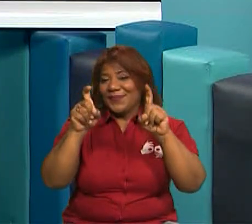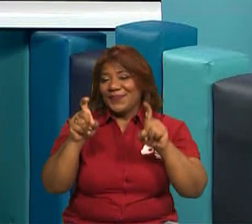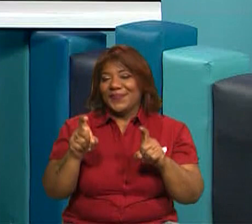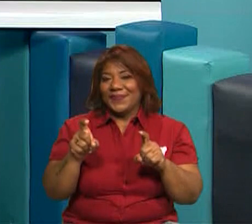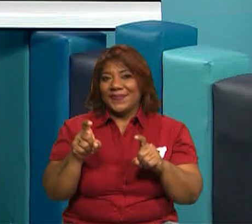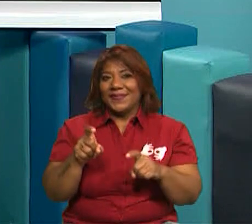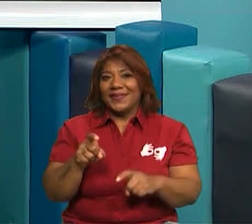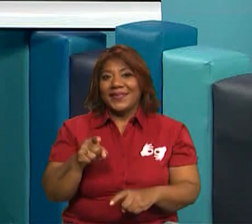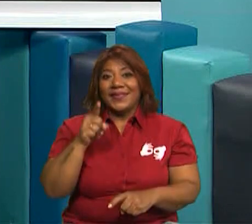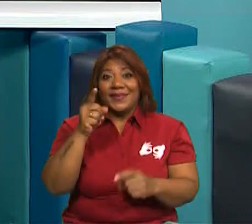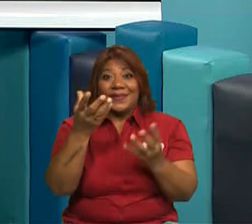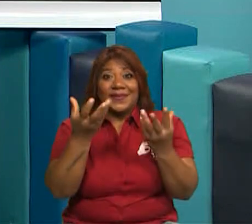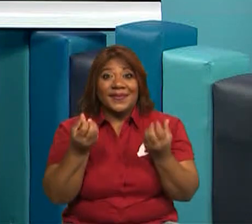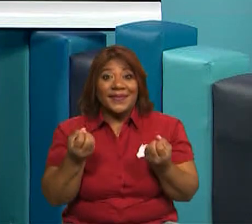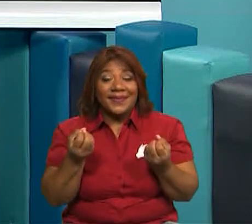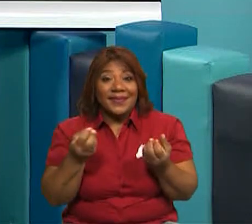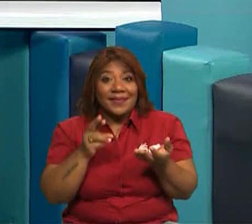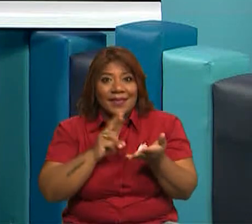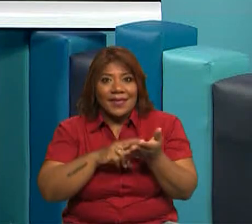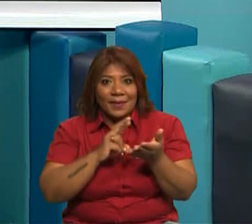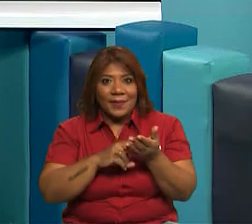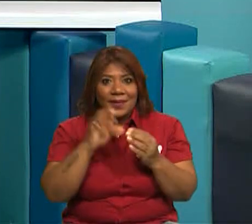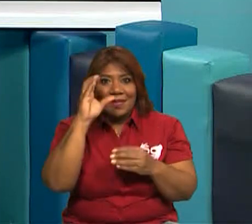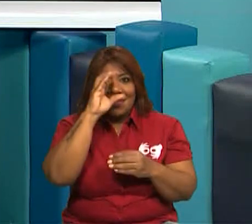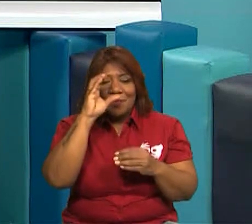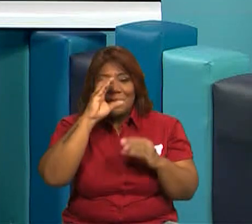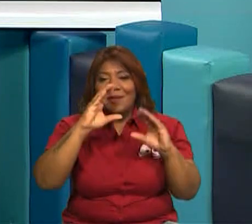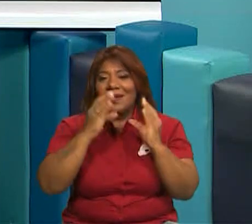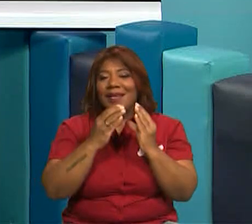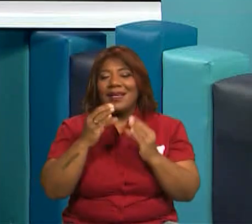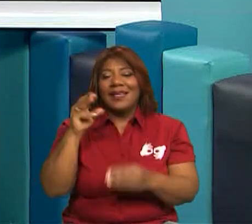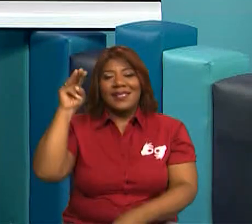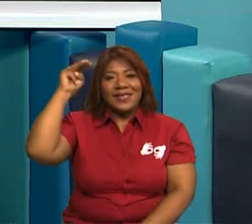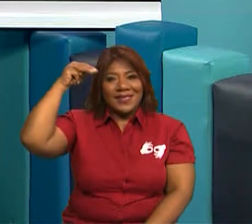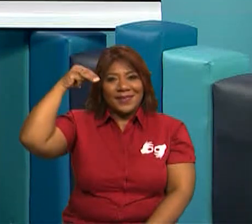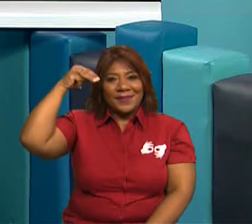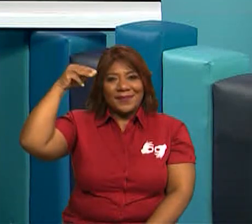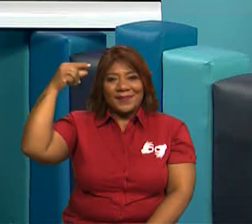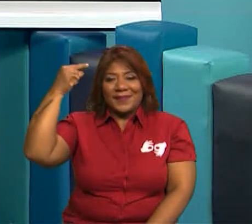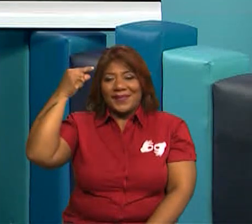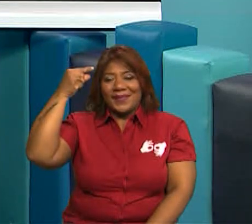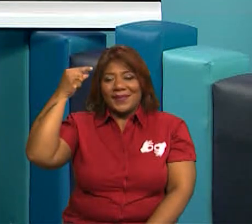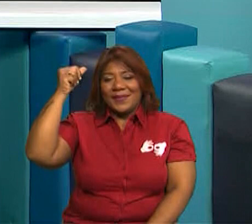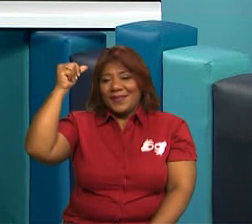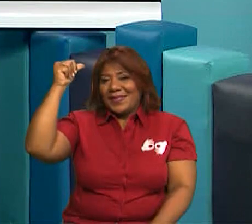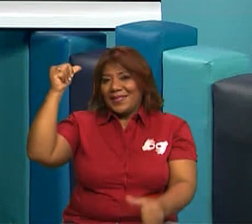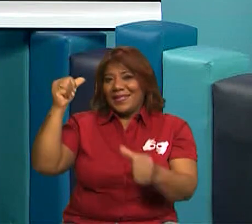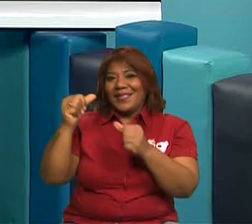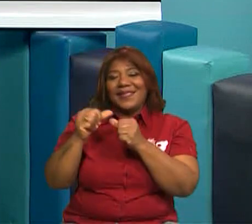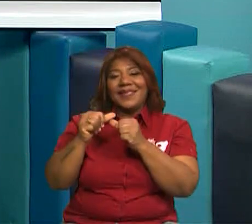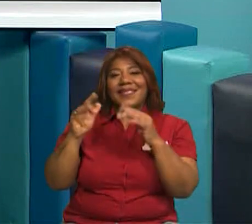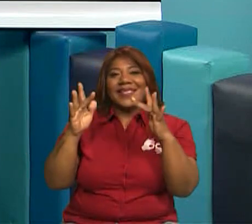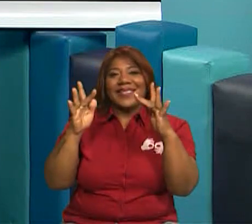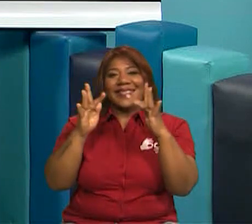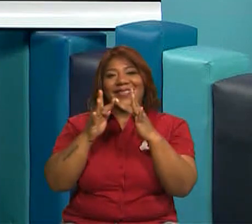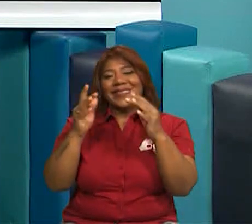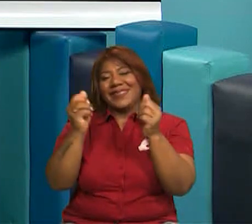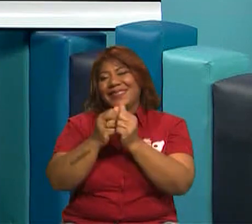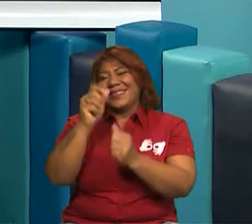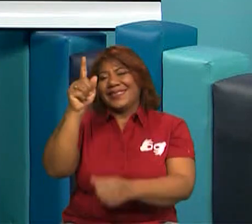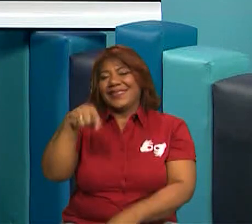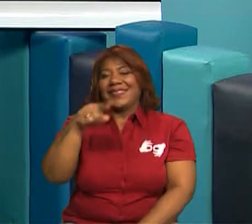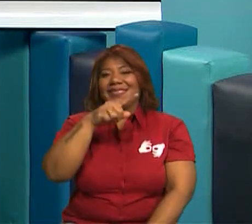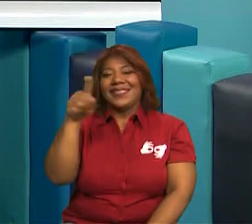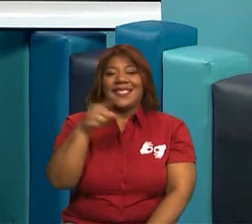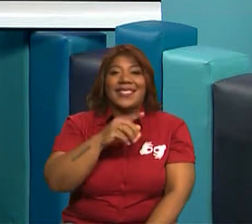proyecto educativo. Y si quieres revivir esta clase, puedes verla por la aplicación de Medcom Go. Y recuerda,